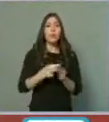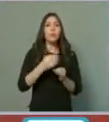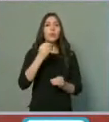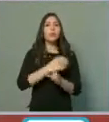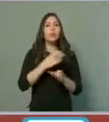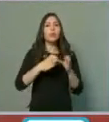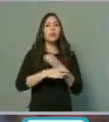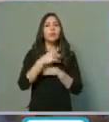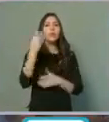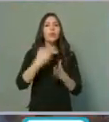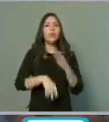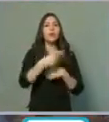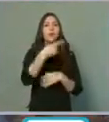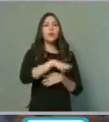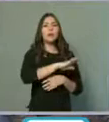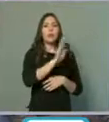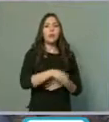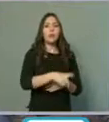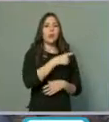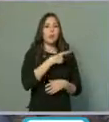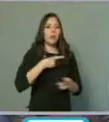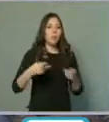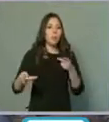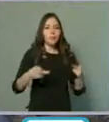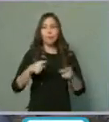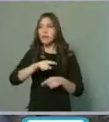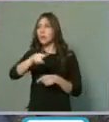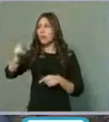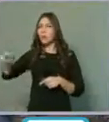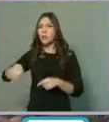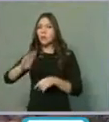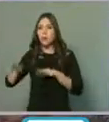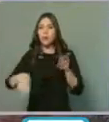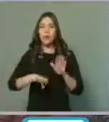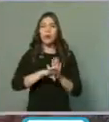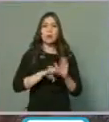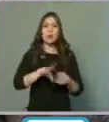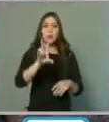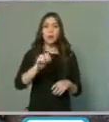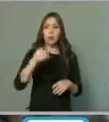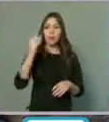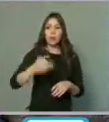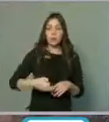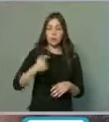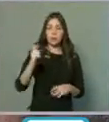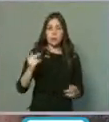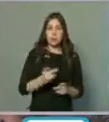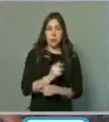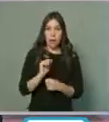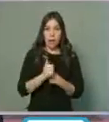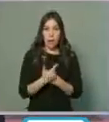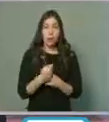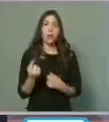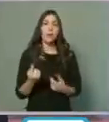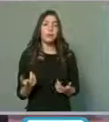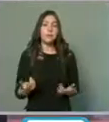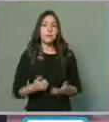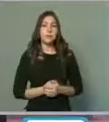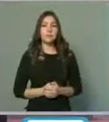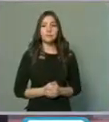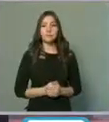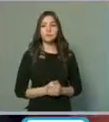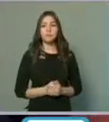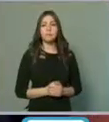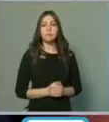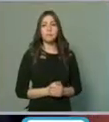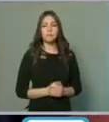de organizar a los herederos. O sea, ¿hay alguna responsabilidad? ¿Te pasa algo si no cumples con tus obligaciones? Por eso comentábamos, es un cargo